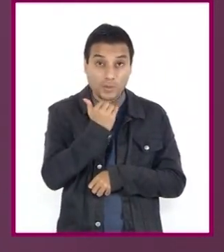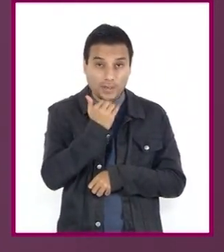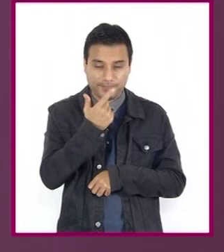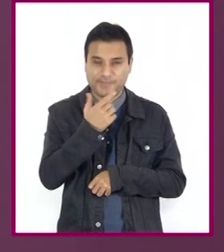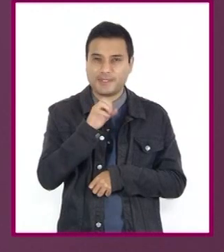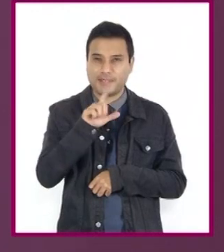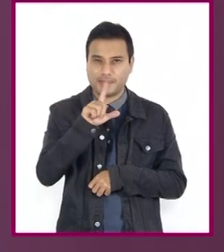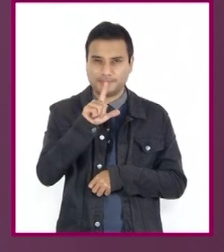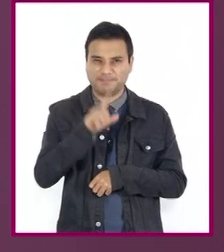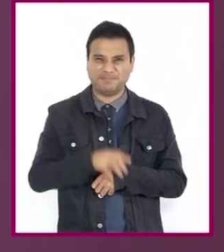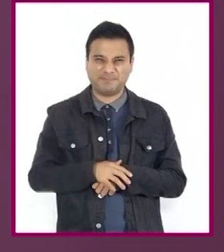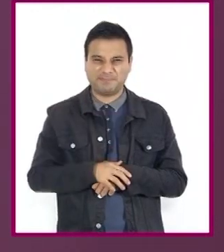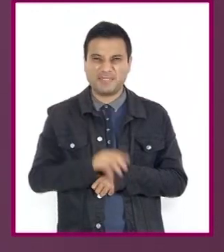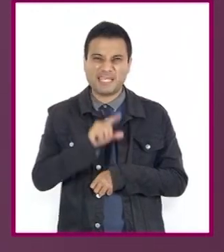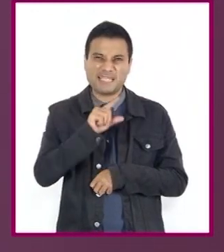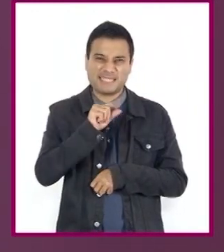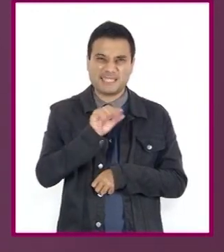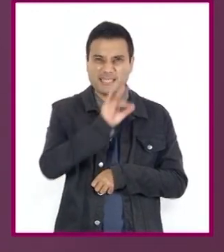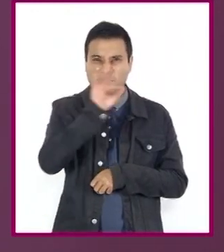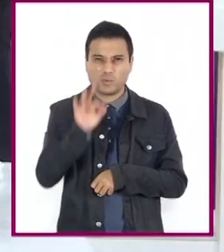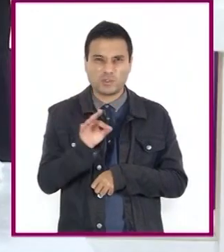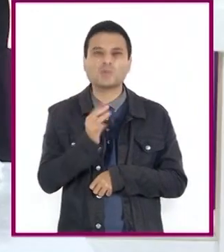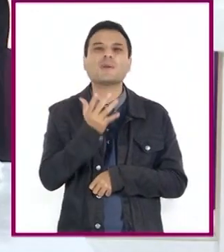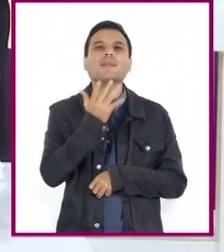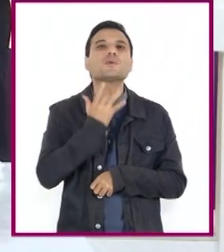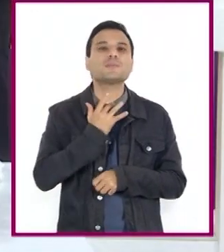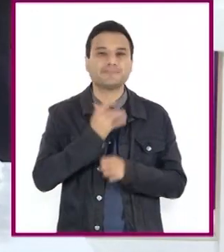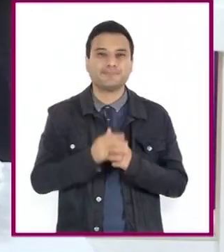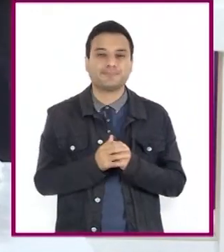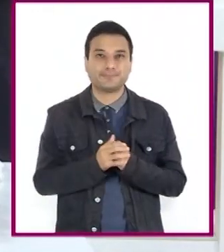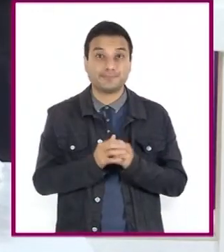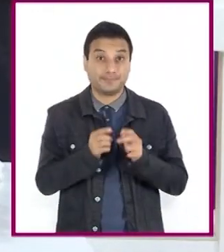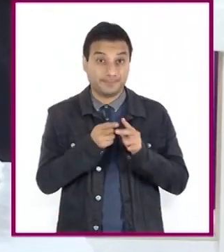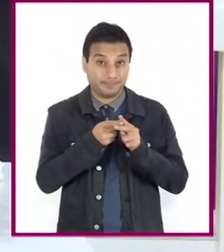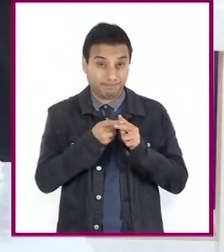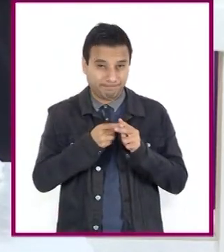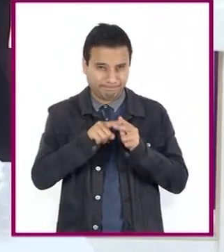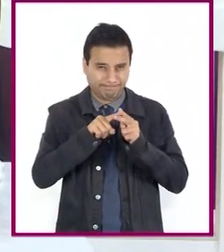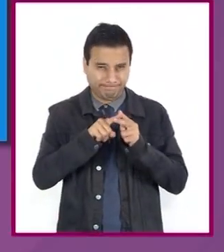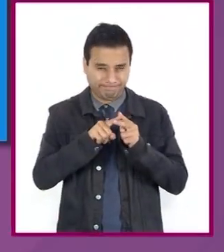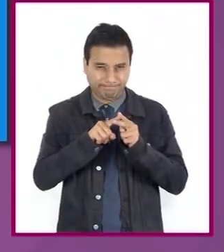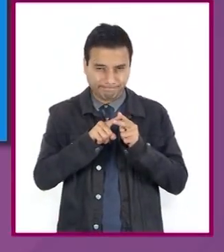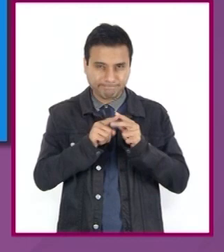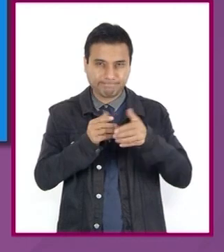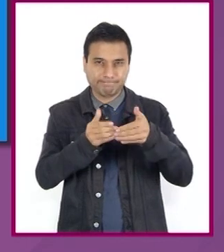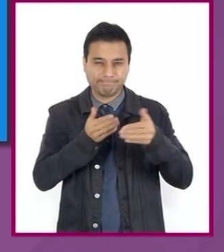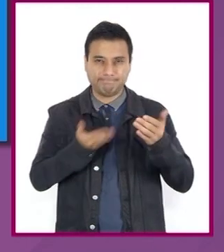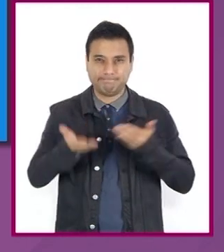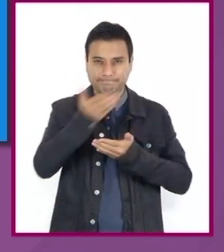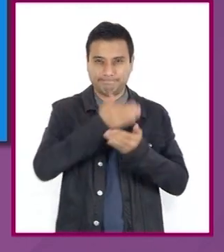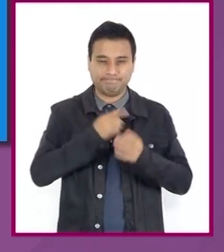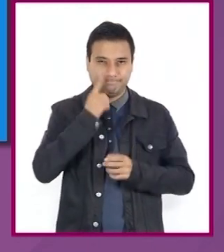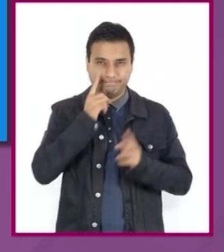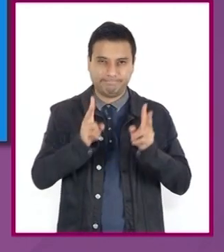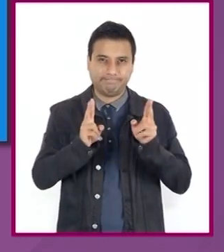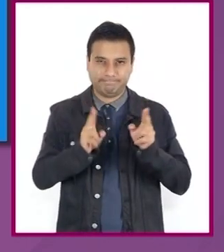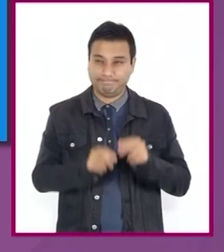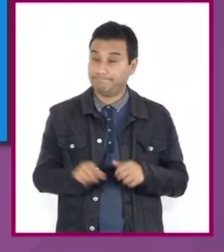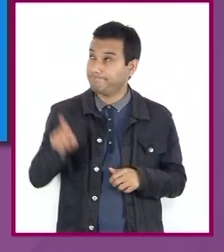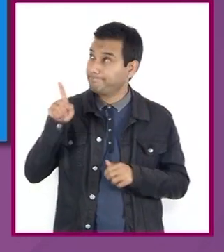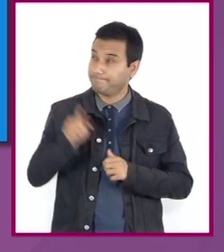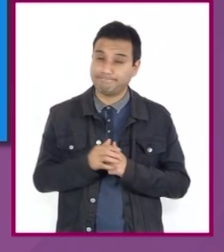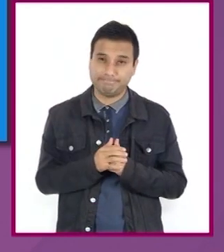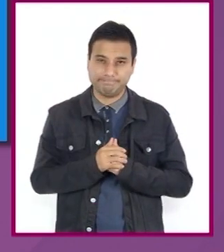una concentración de 70% de alcohol. Antes de iniciar, quiero compartir con ustedes una frase de Luis Franco Vera,